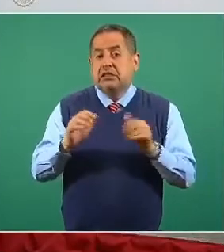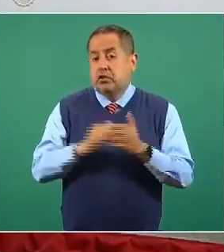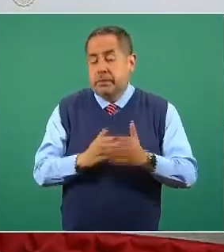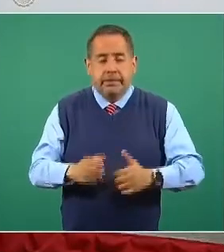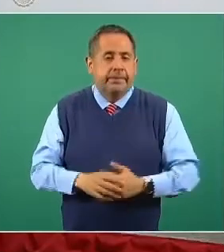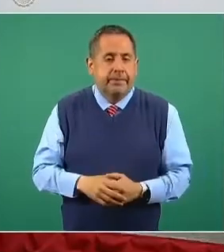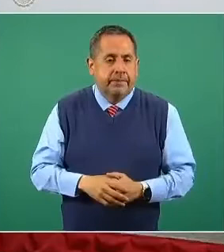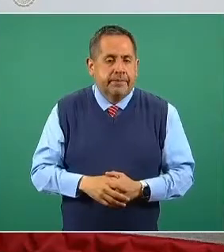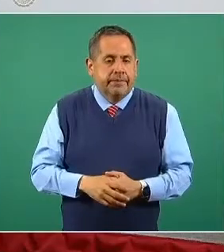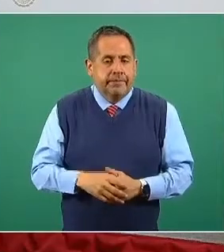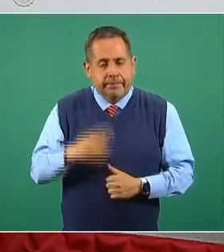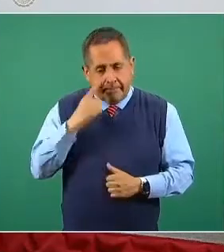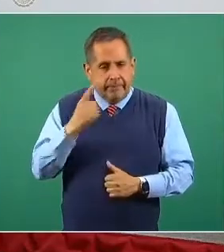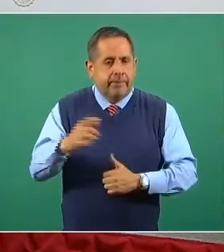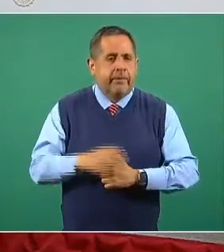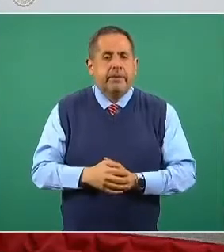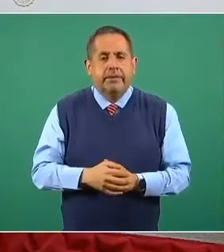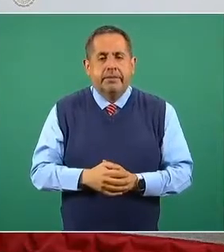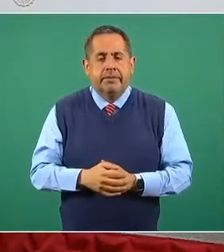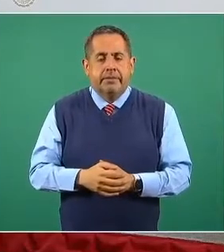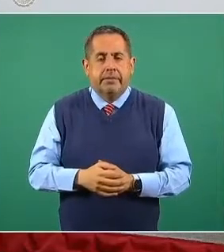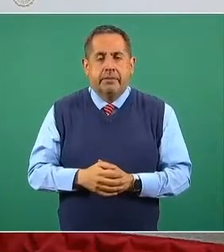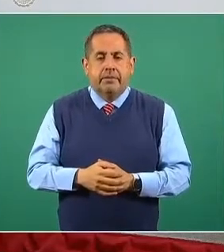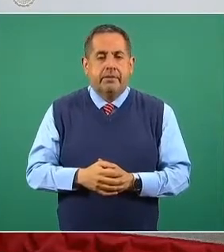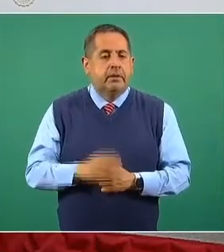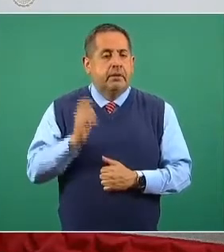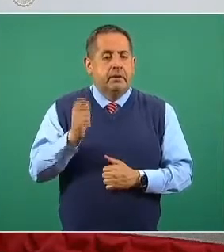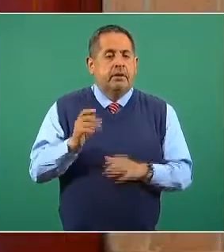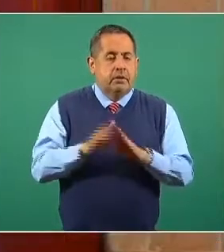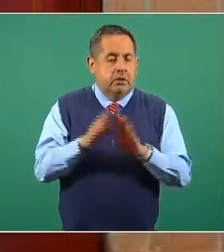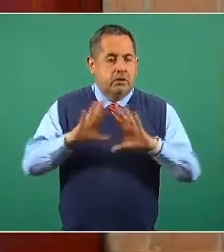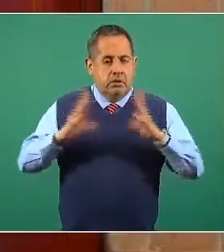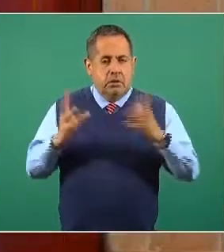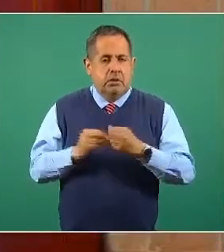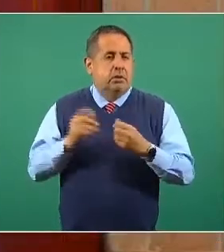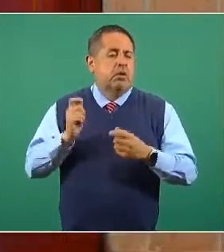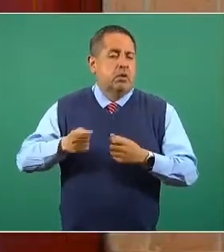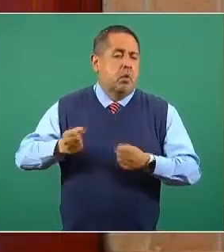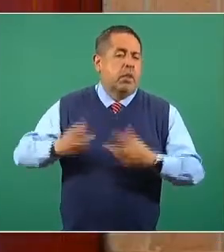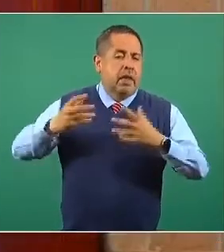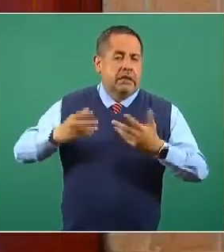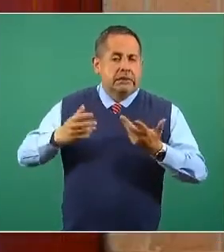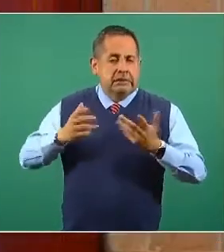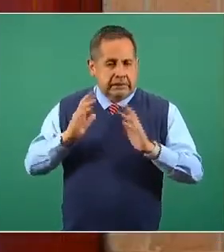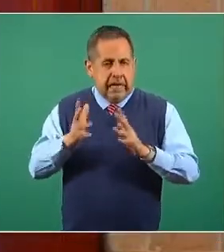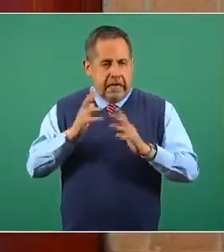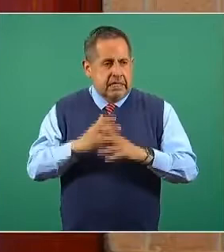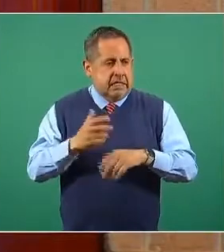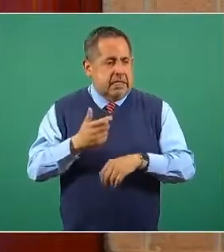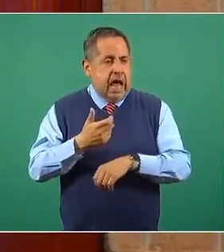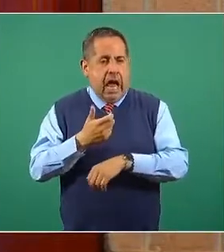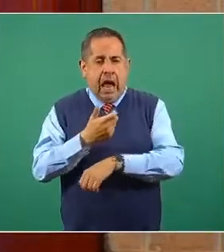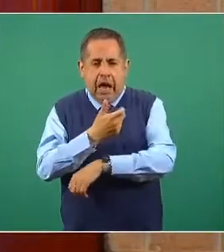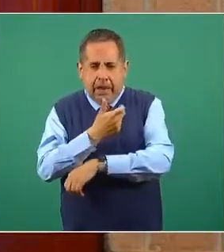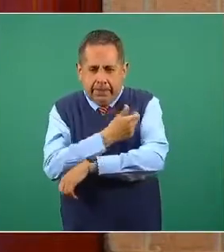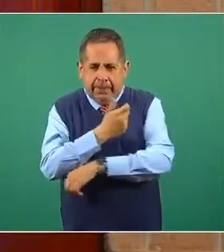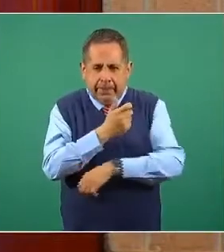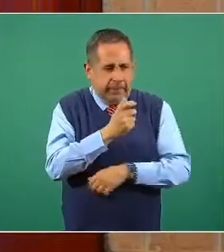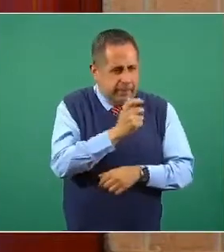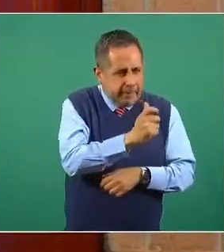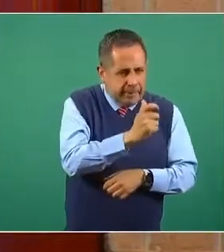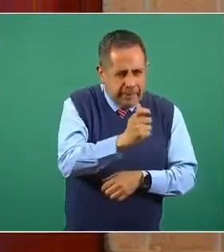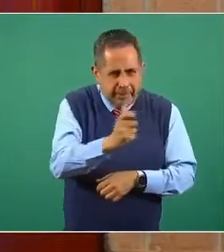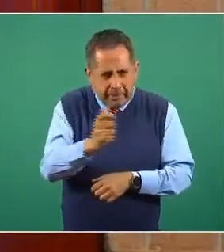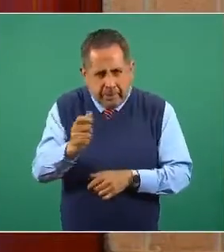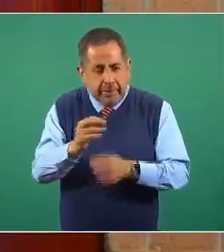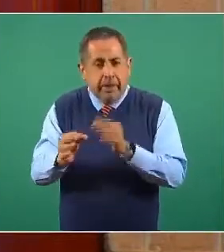siguiente diapositiva, tenemos este total de dosis que se han aplicado, pero ahora distribuidas en las que han